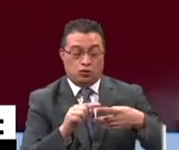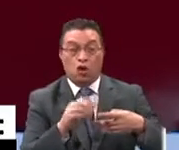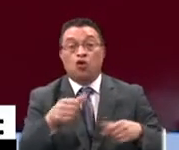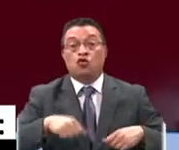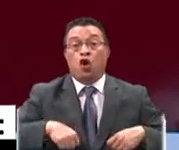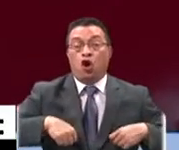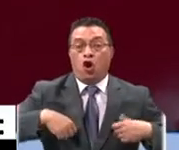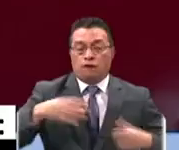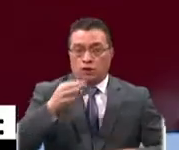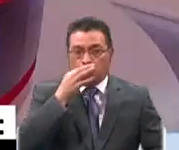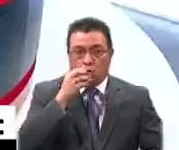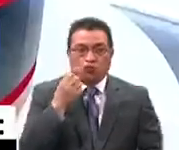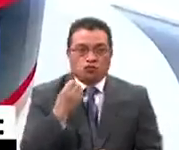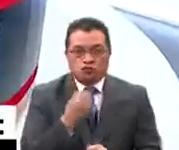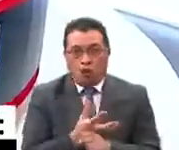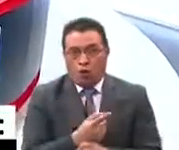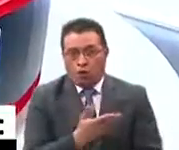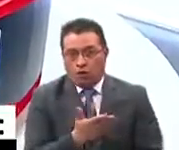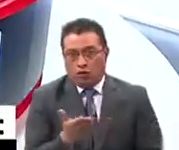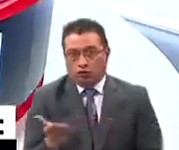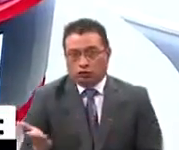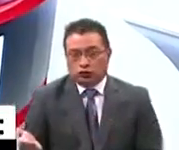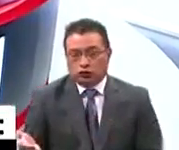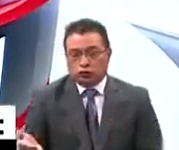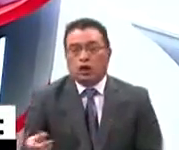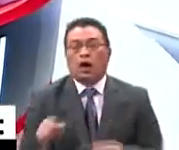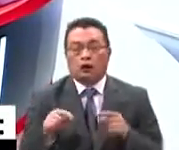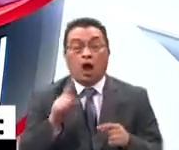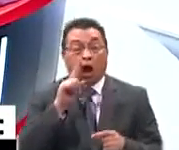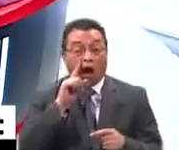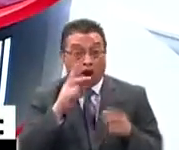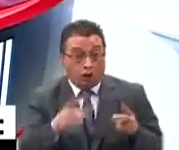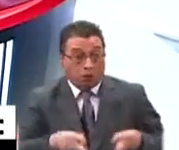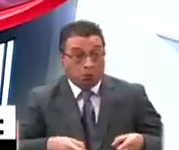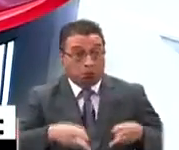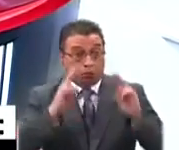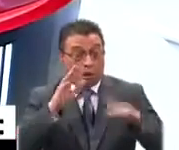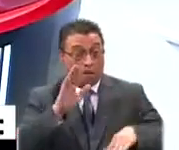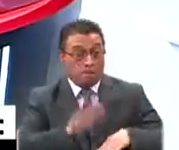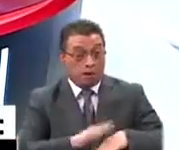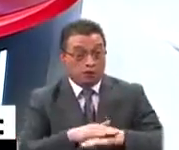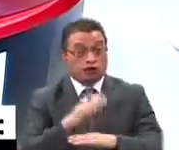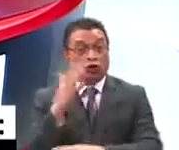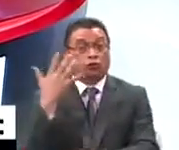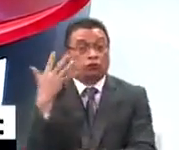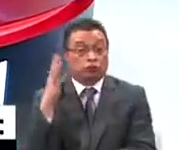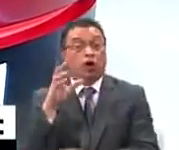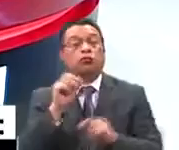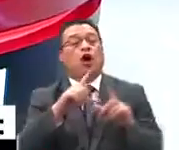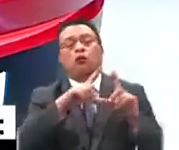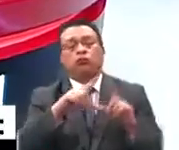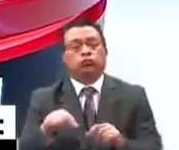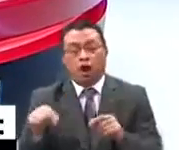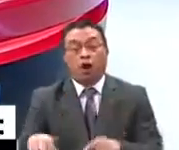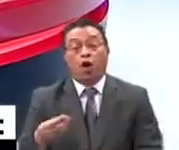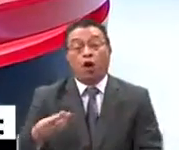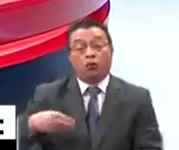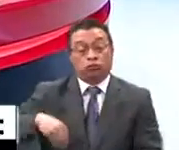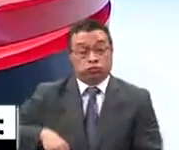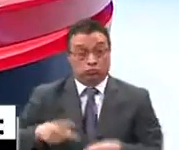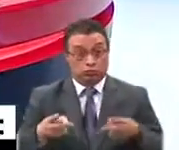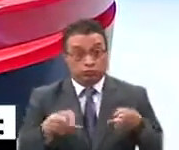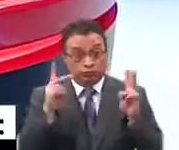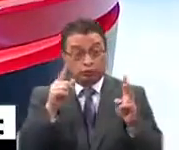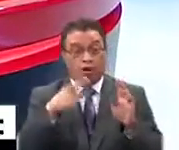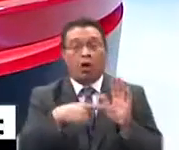en los jóvenes. Cuando hay un permiso para tener una cierta cantidad de plantas, aunque se haya reducido ahora, o porte, la